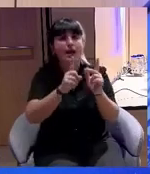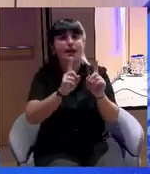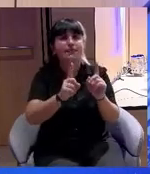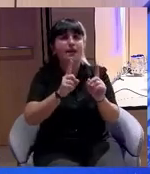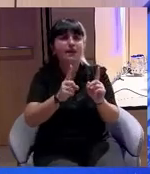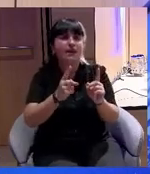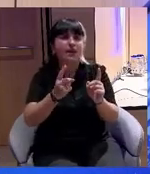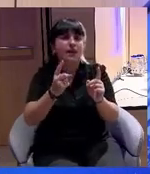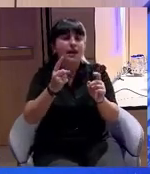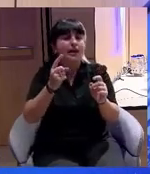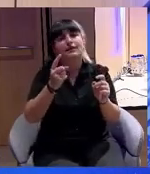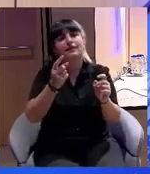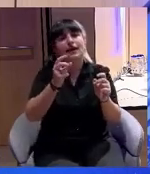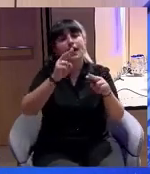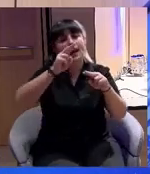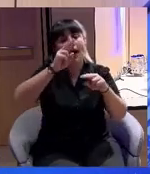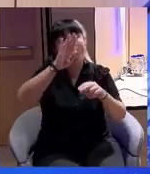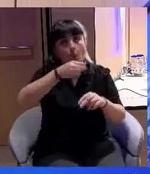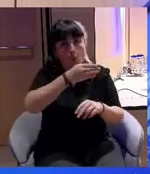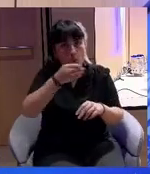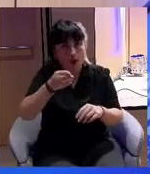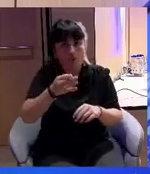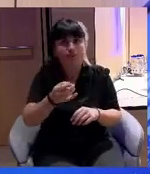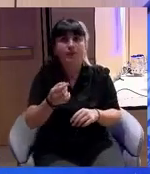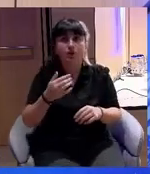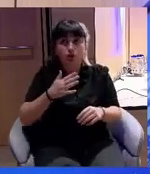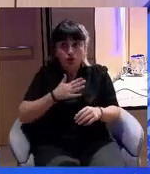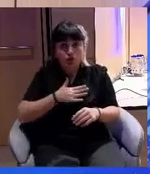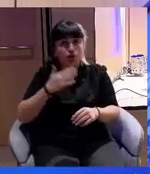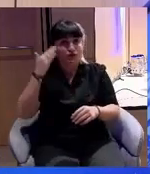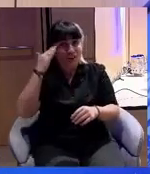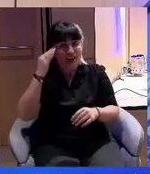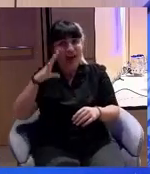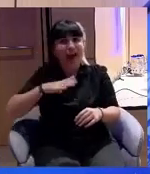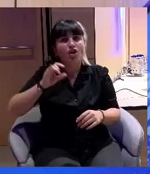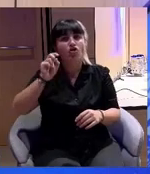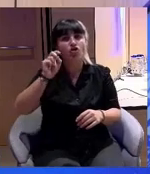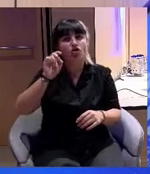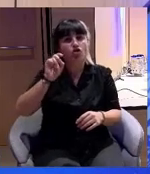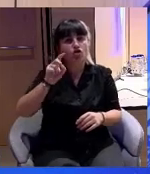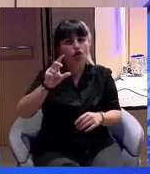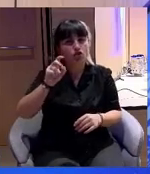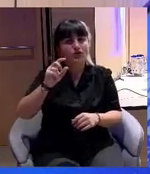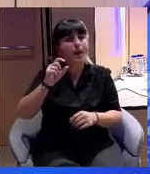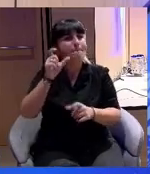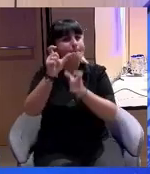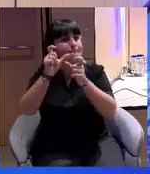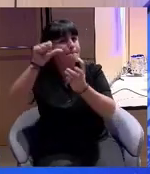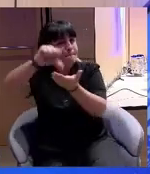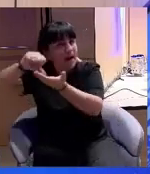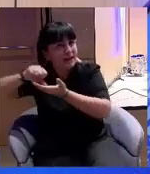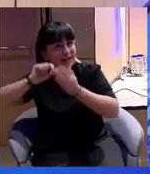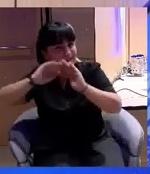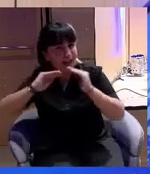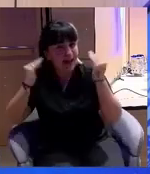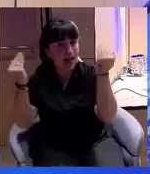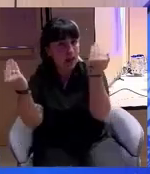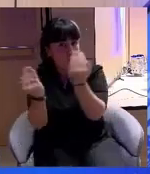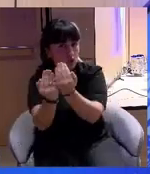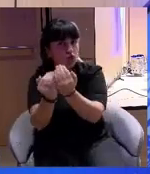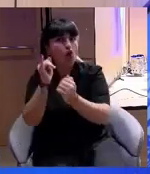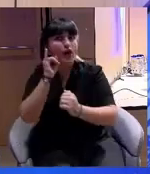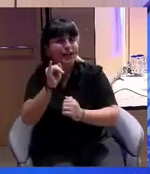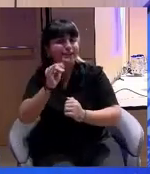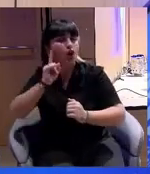mundo de todos los que hay que tienen una regulación sobre redes sociales y elecciones y meten a Paraguay por ejemplo en ese